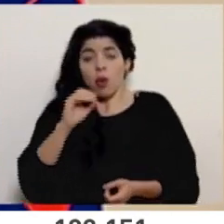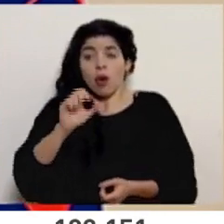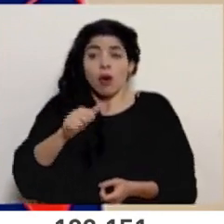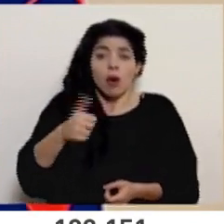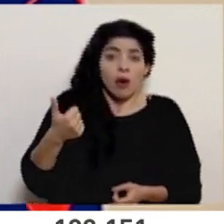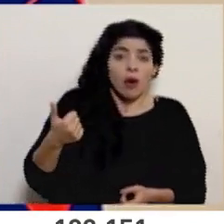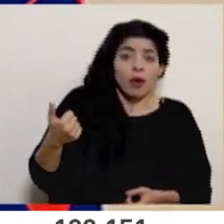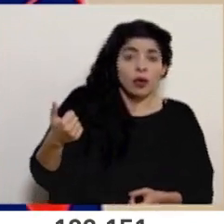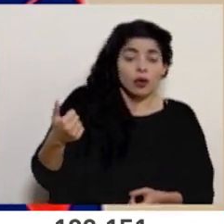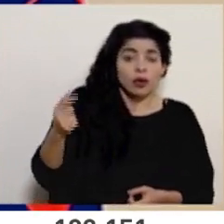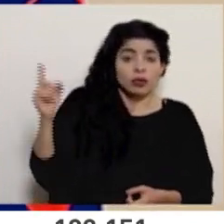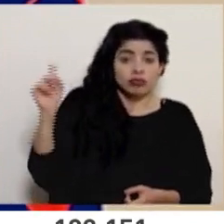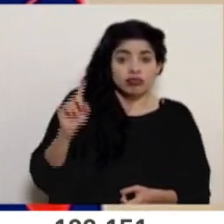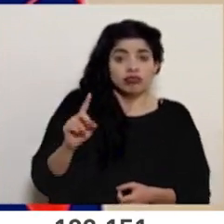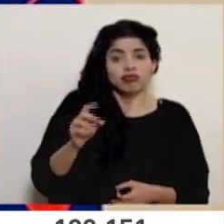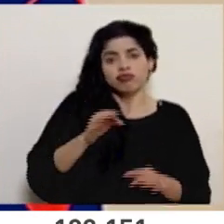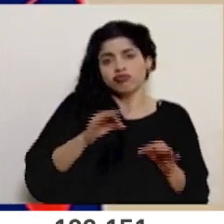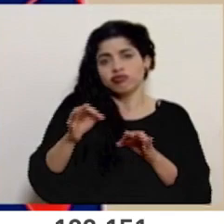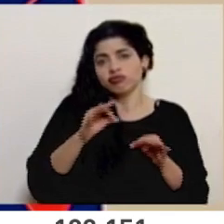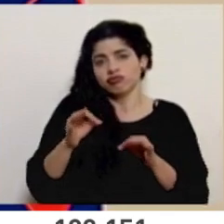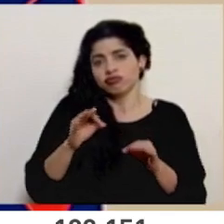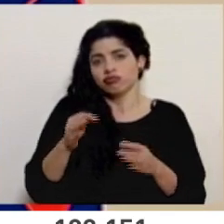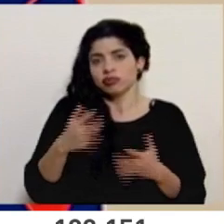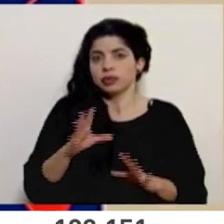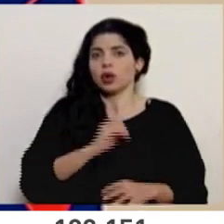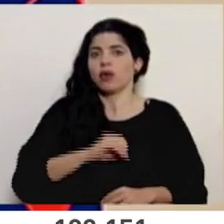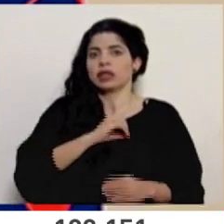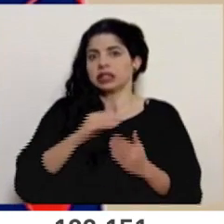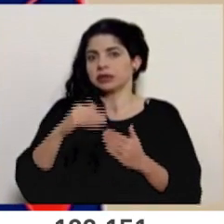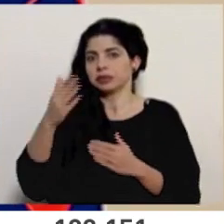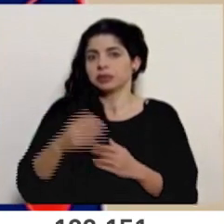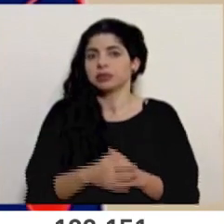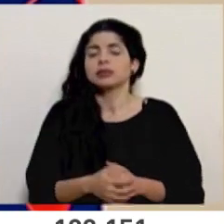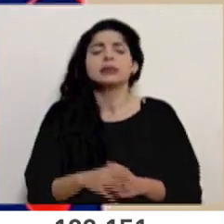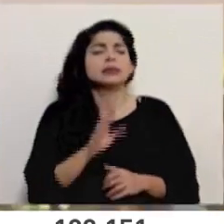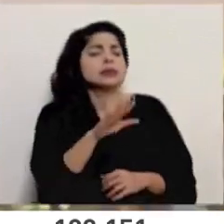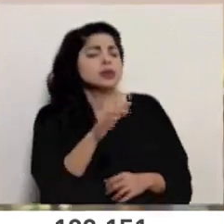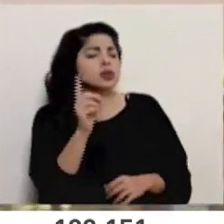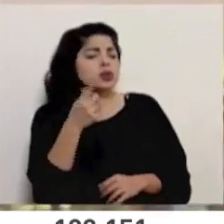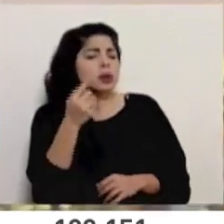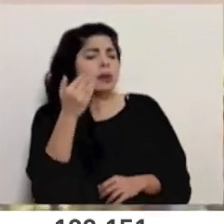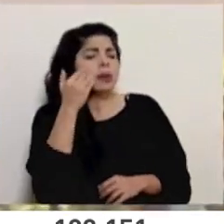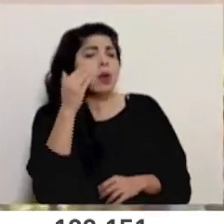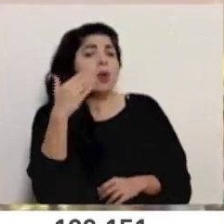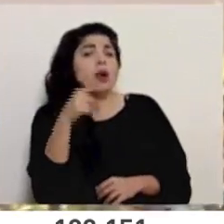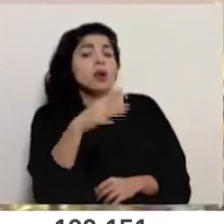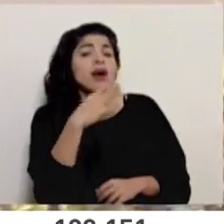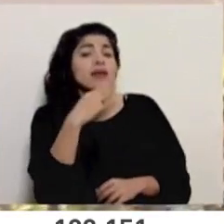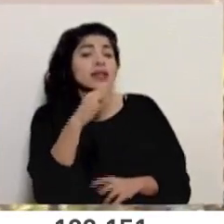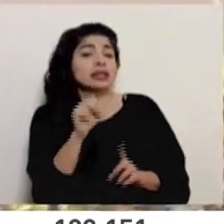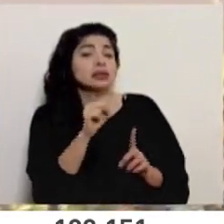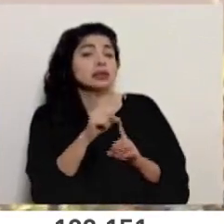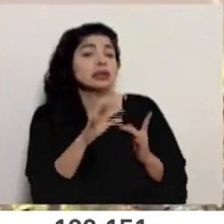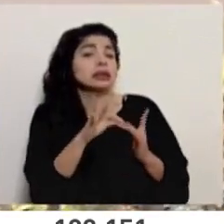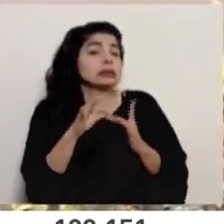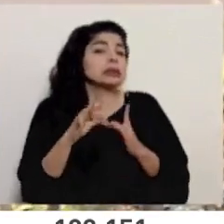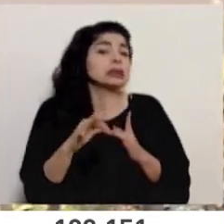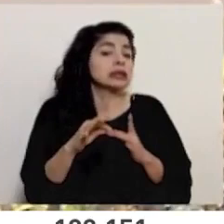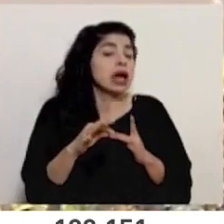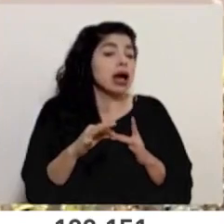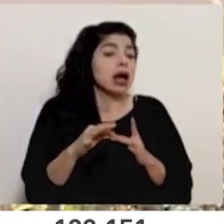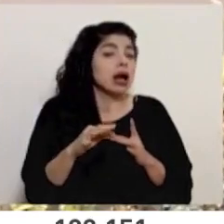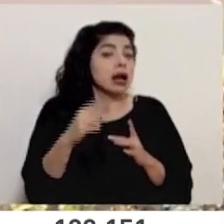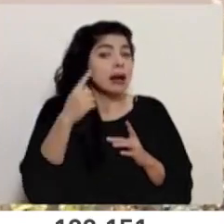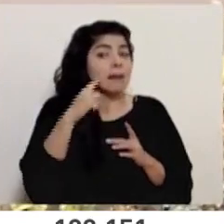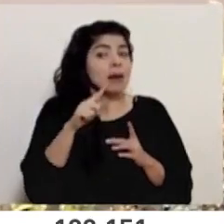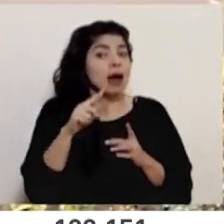los voceros podríamos plantearlo oficialmente. Okay. Y solo para dimensionar, cuando usted habla de una situación excepcional que nos podría llevar a un